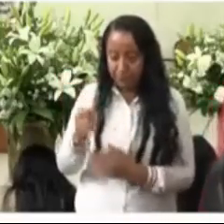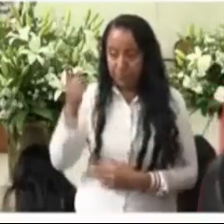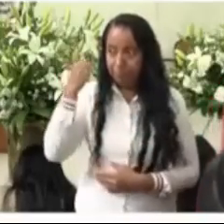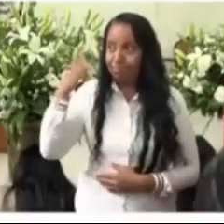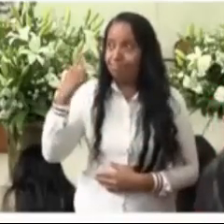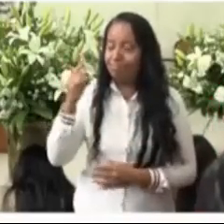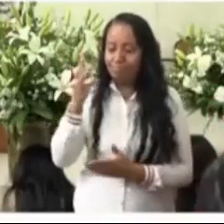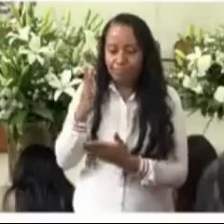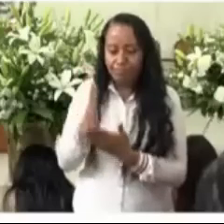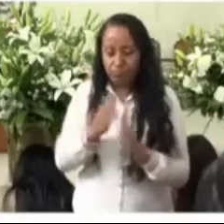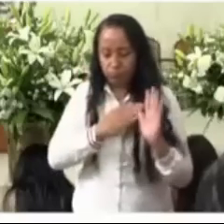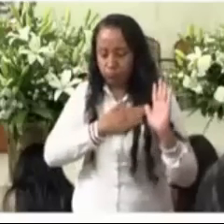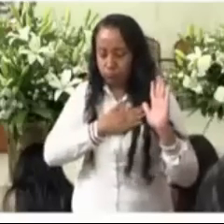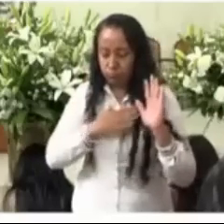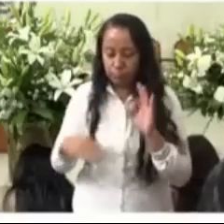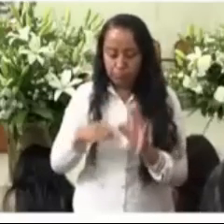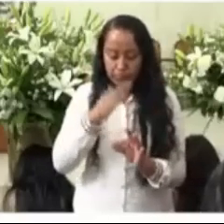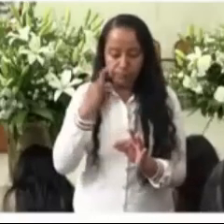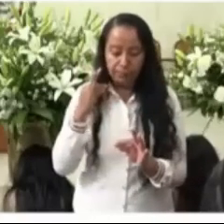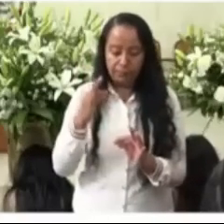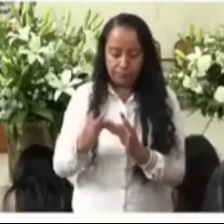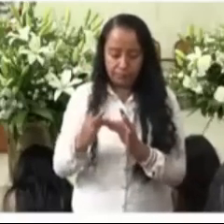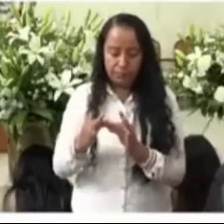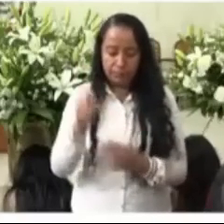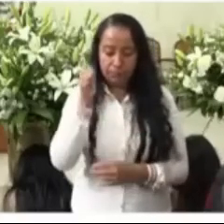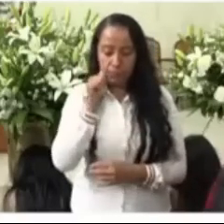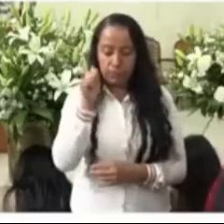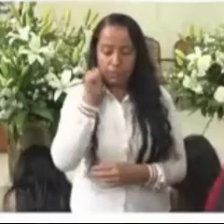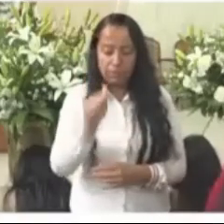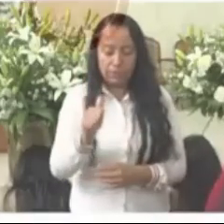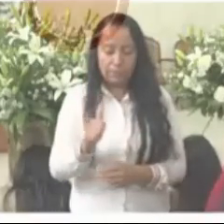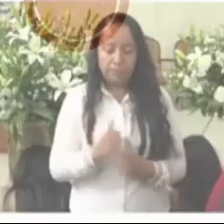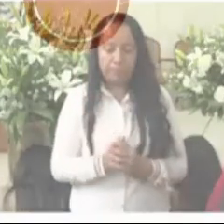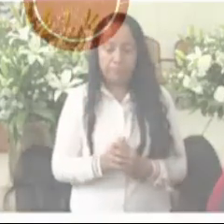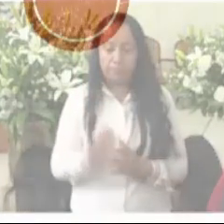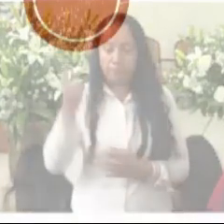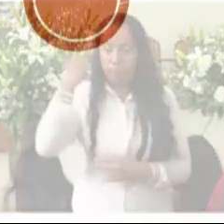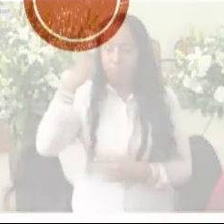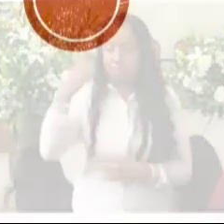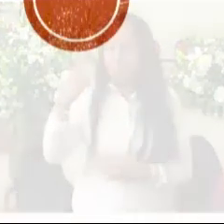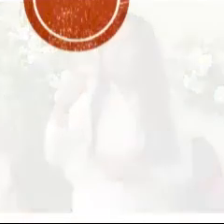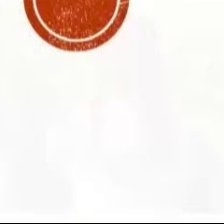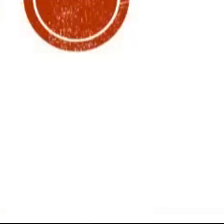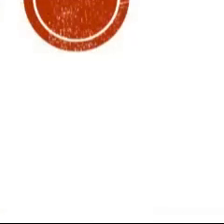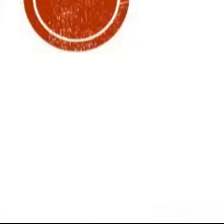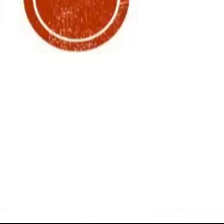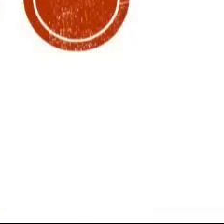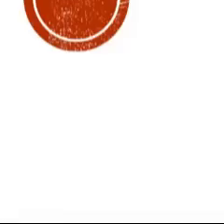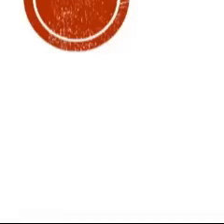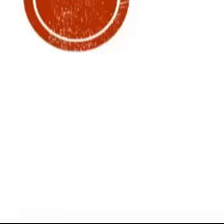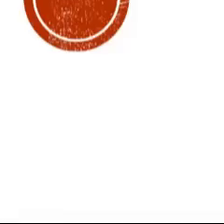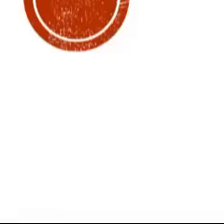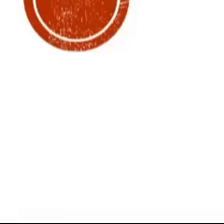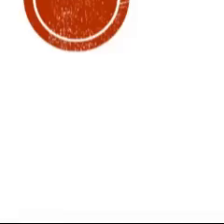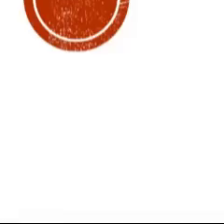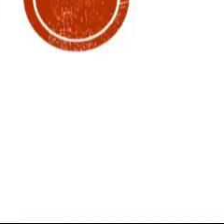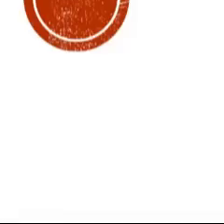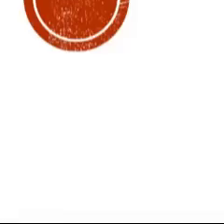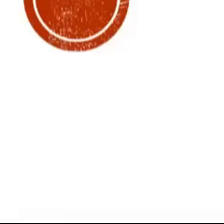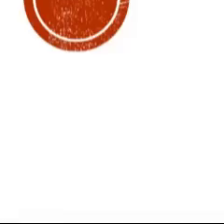son fieles y verdaderas, y Él está hoy con nosotros.